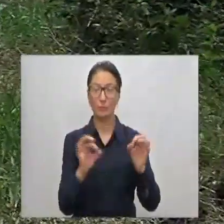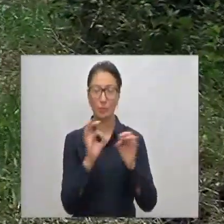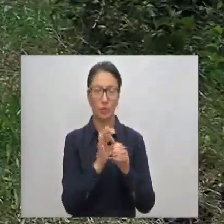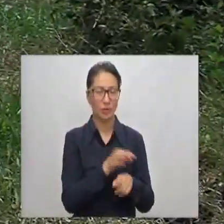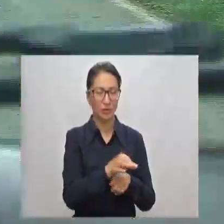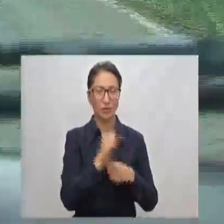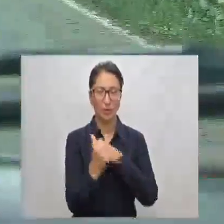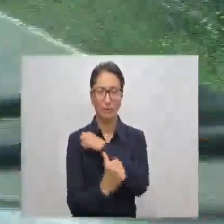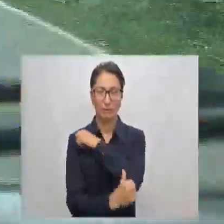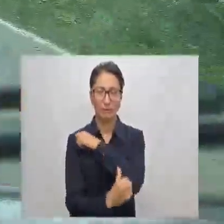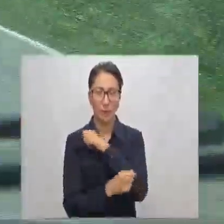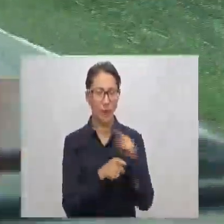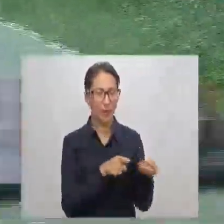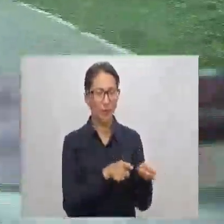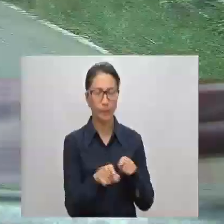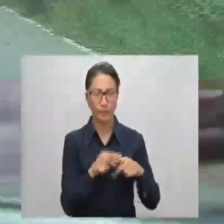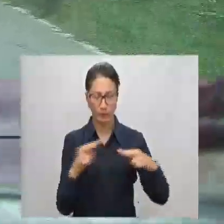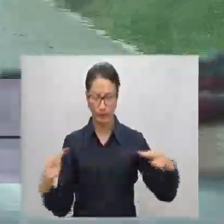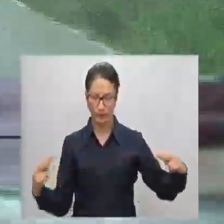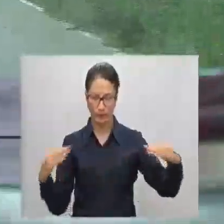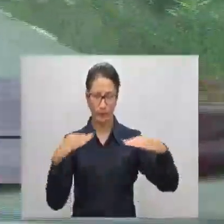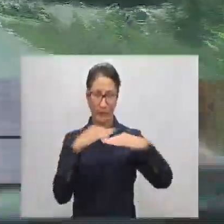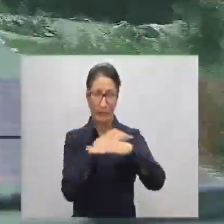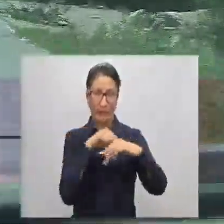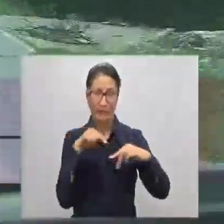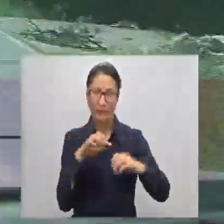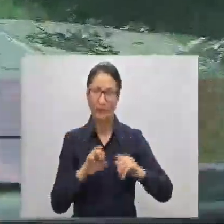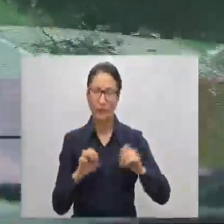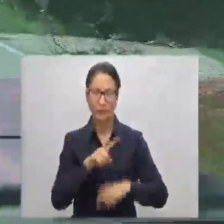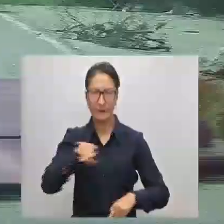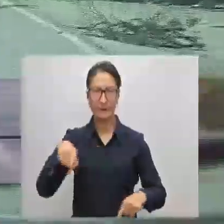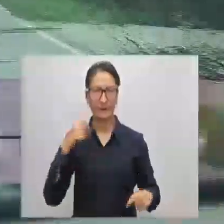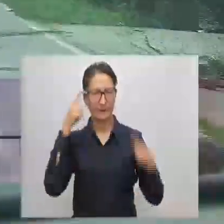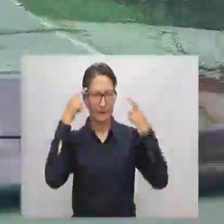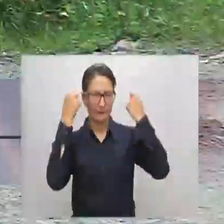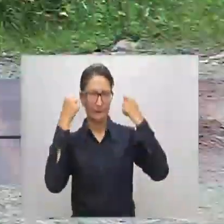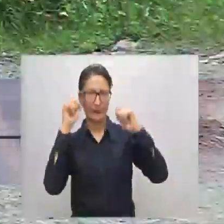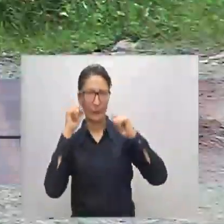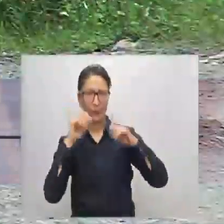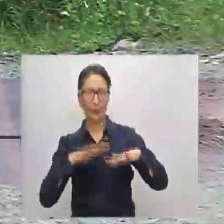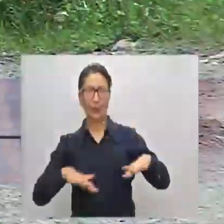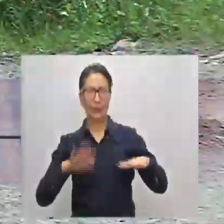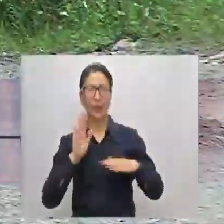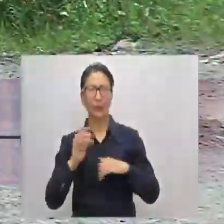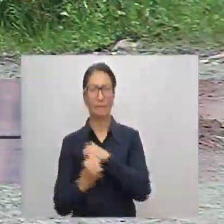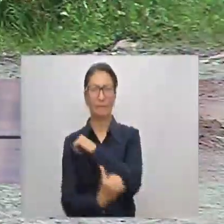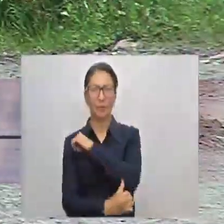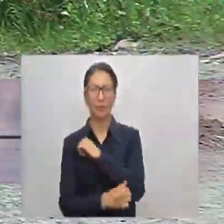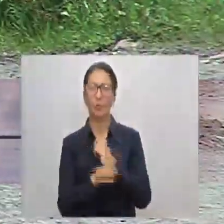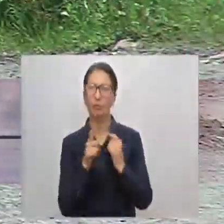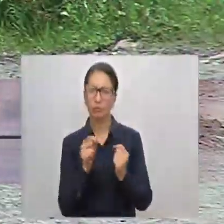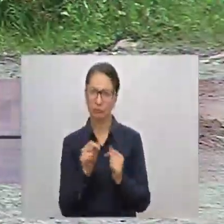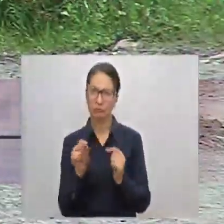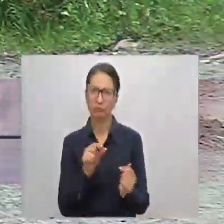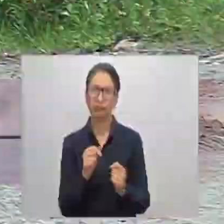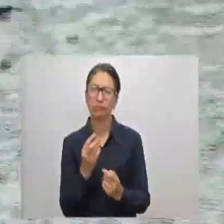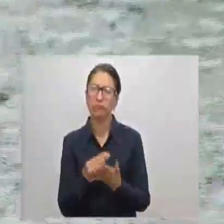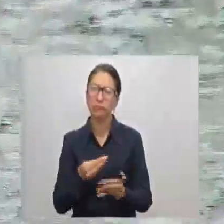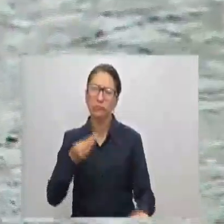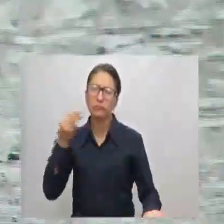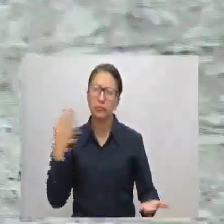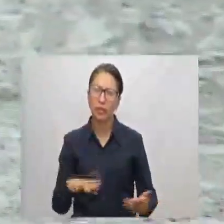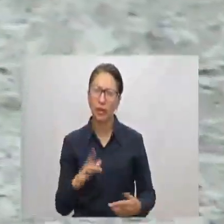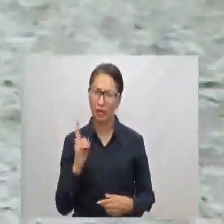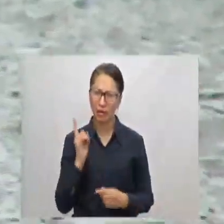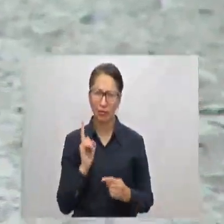Esta obra, que une 3 importantes municipios de Boyacá y proyectada en el marco del contrato plan, genera preocupación a los habitantes de la región